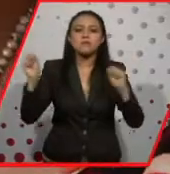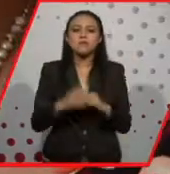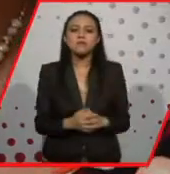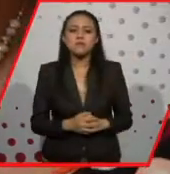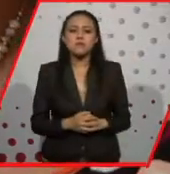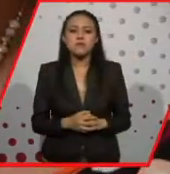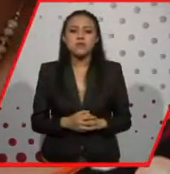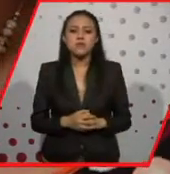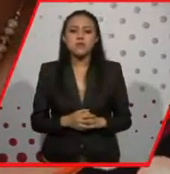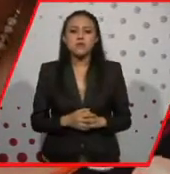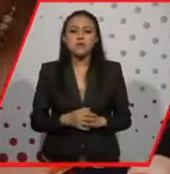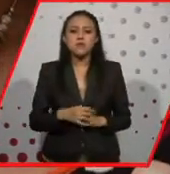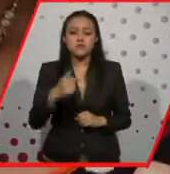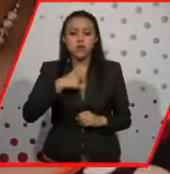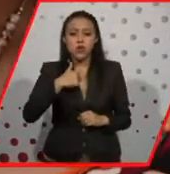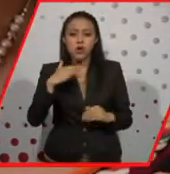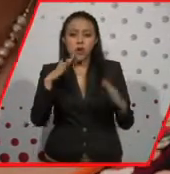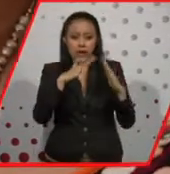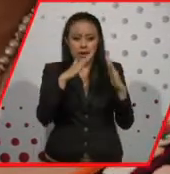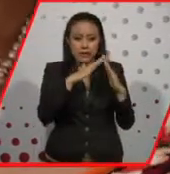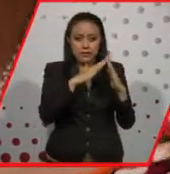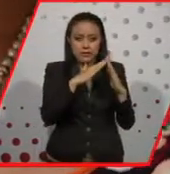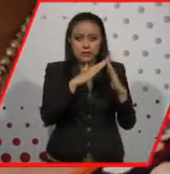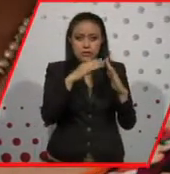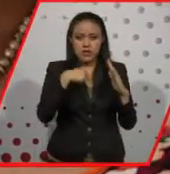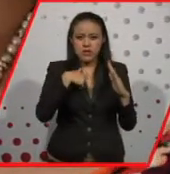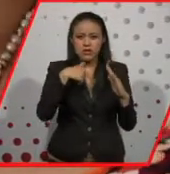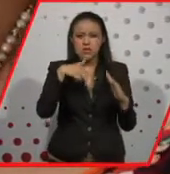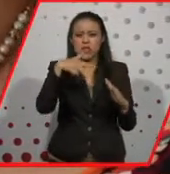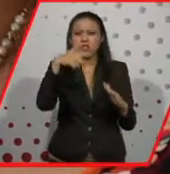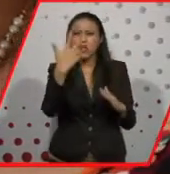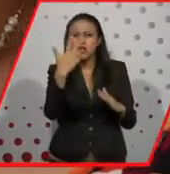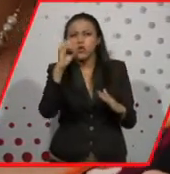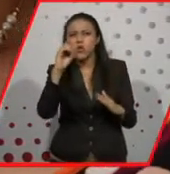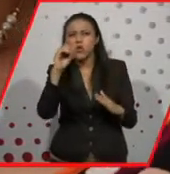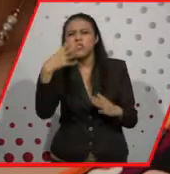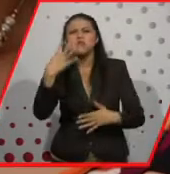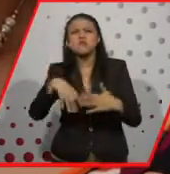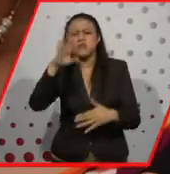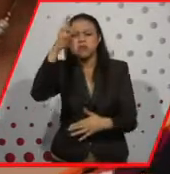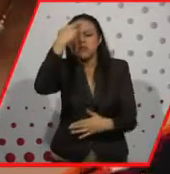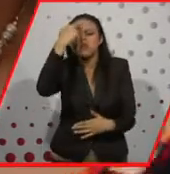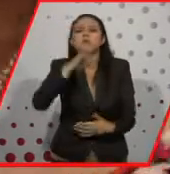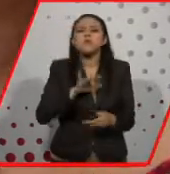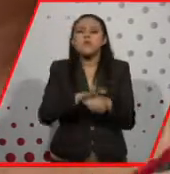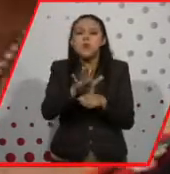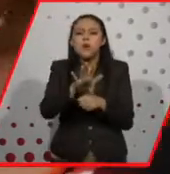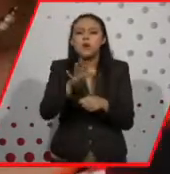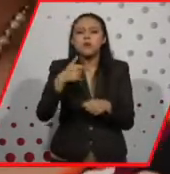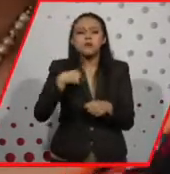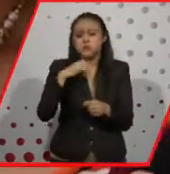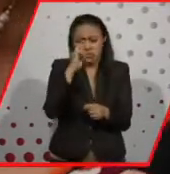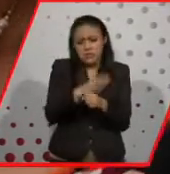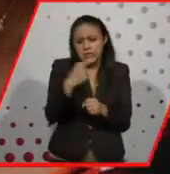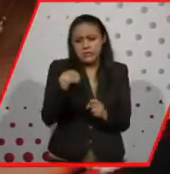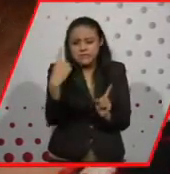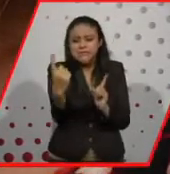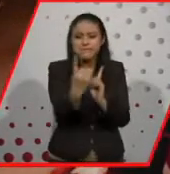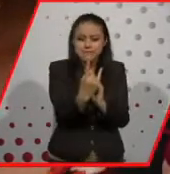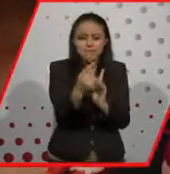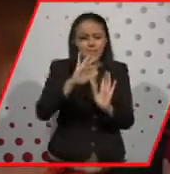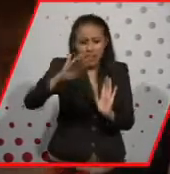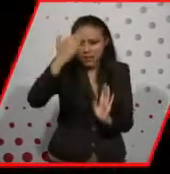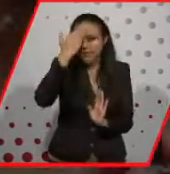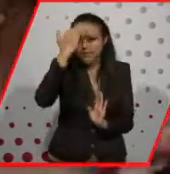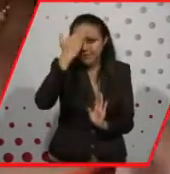en la habitación 13 o 14. Él vivía ahí. Nada más se conocían de vista. Sí, de